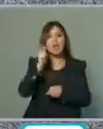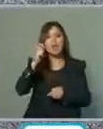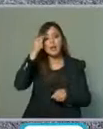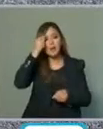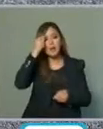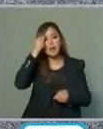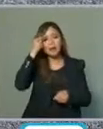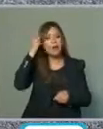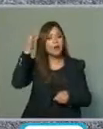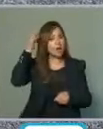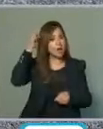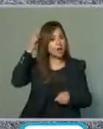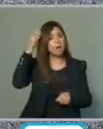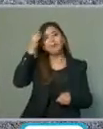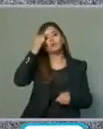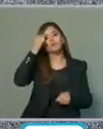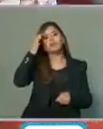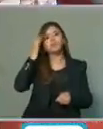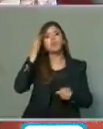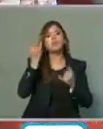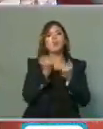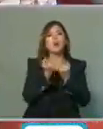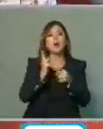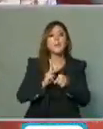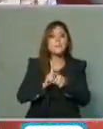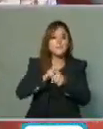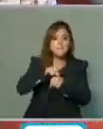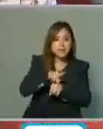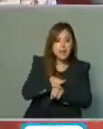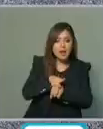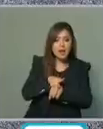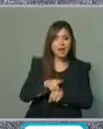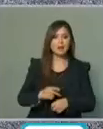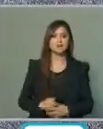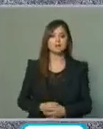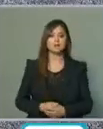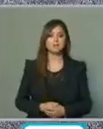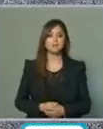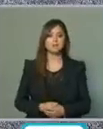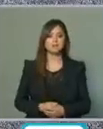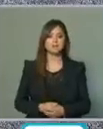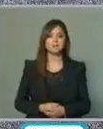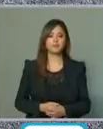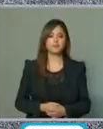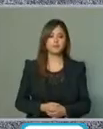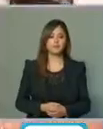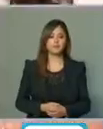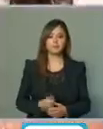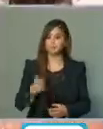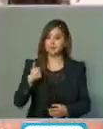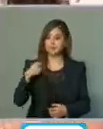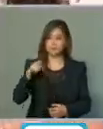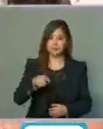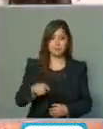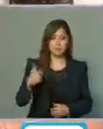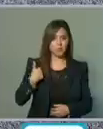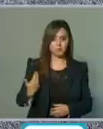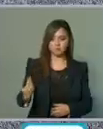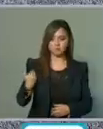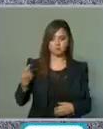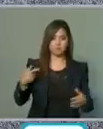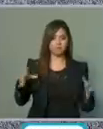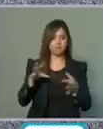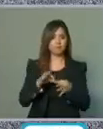la ceja como la piel que está debajo de. Oh. Por eso comentaba que es muy importante